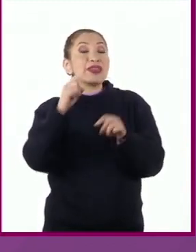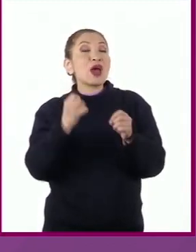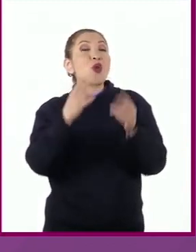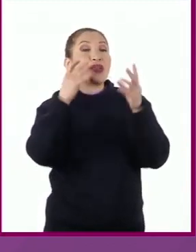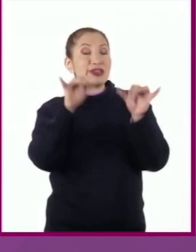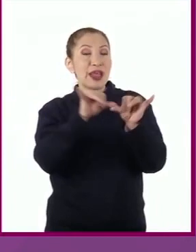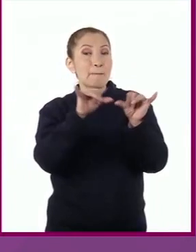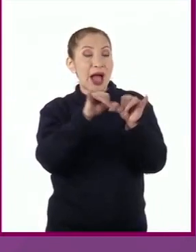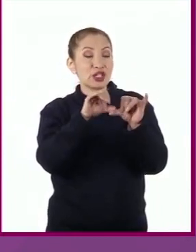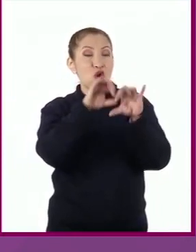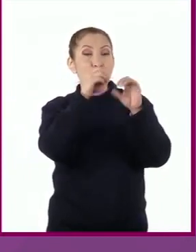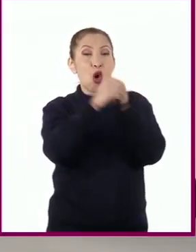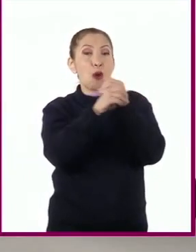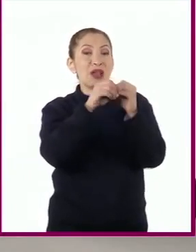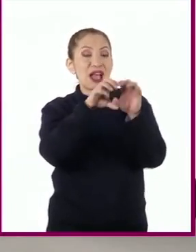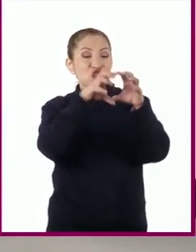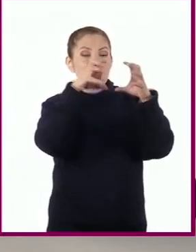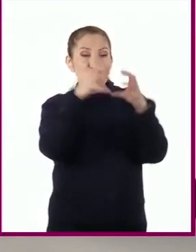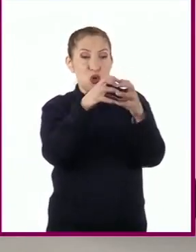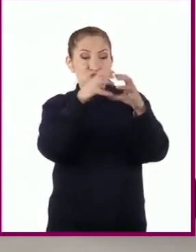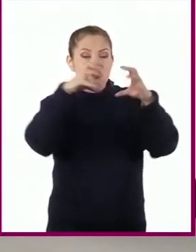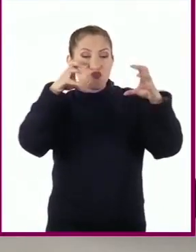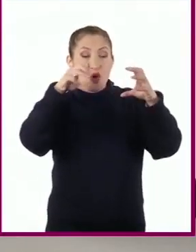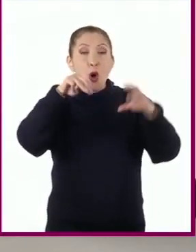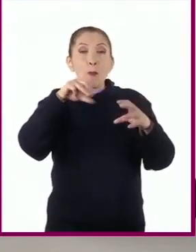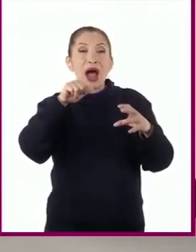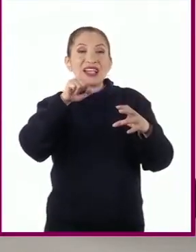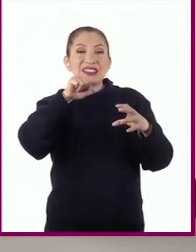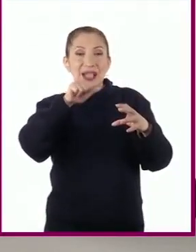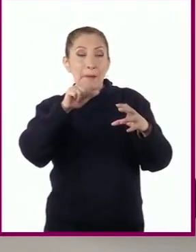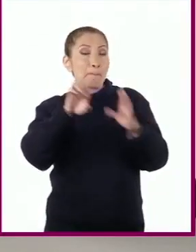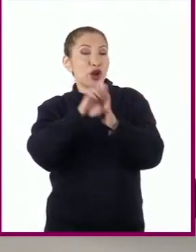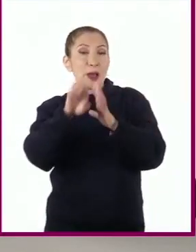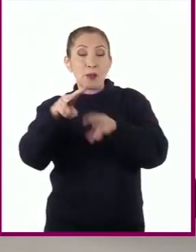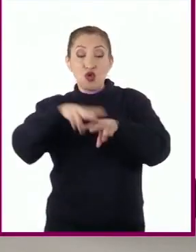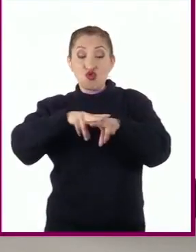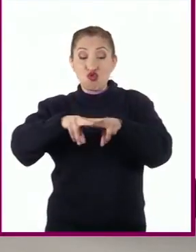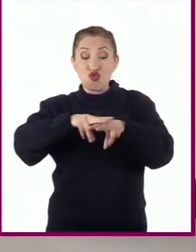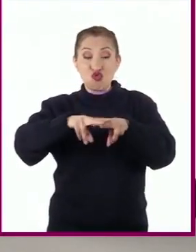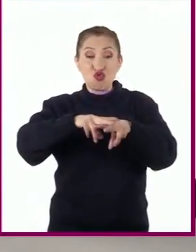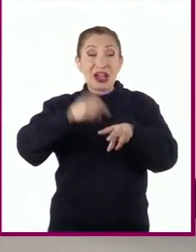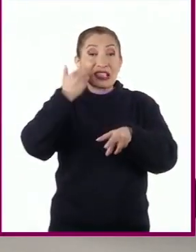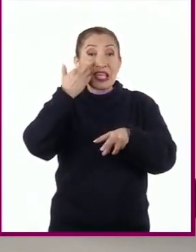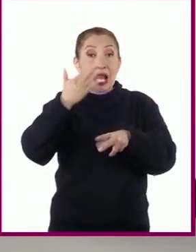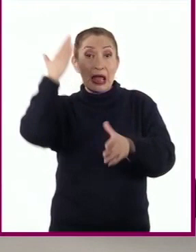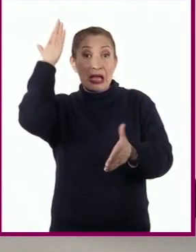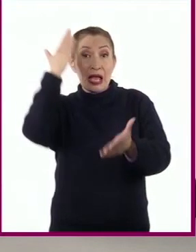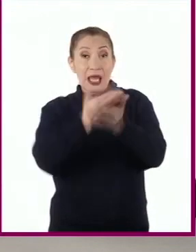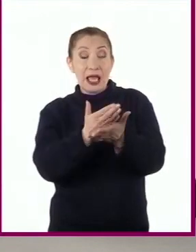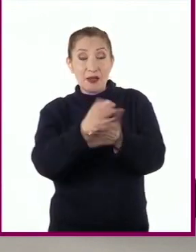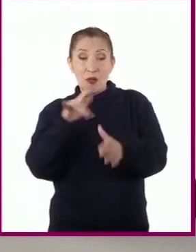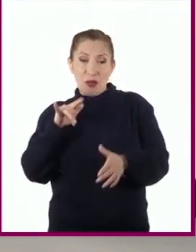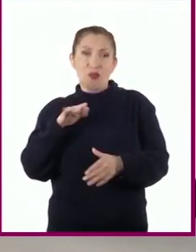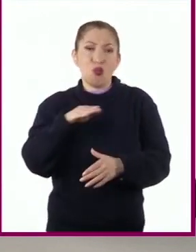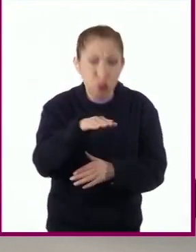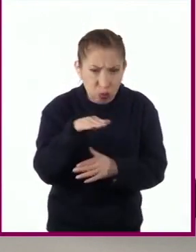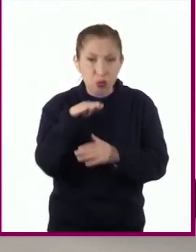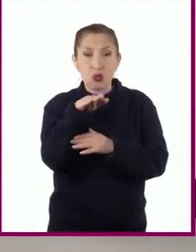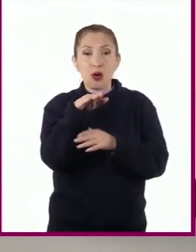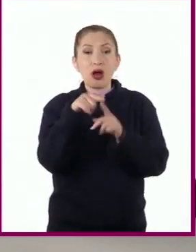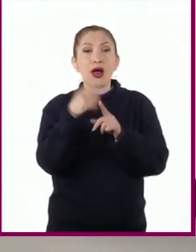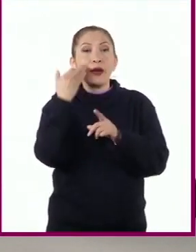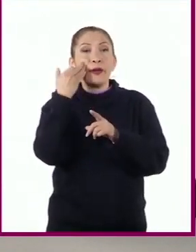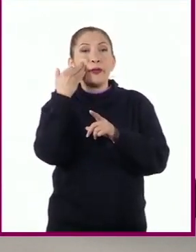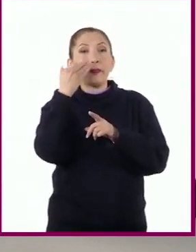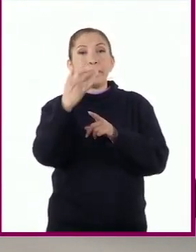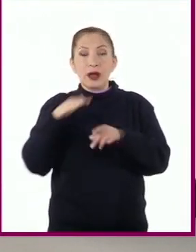masa que tiene un objeto. Por ejemplo, si un ferrocarril intenta detenerse abruptamente, tardará